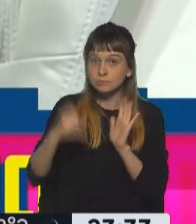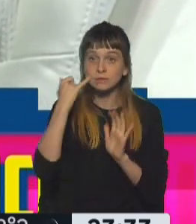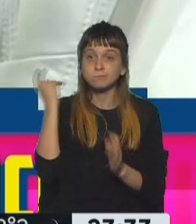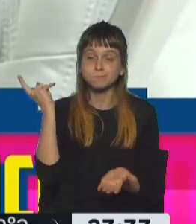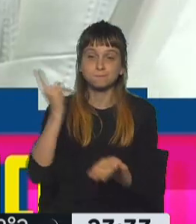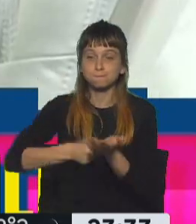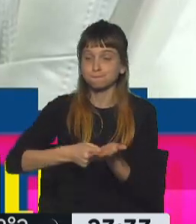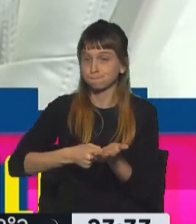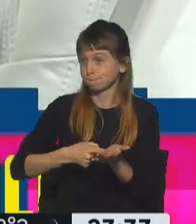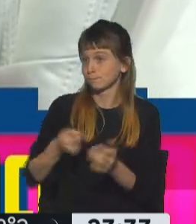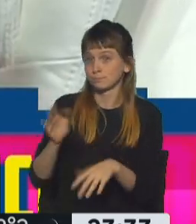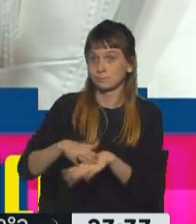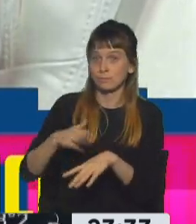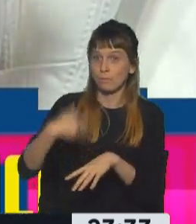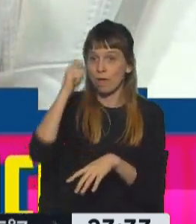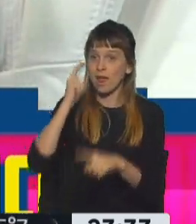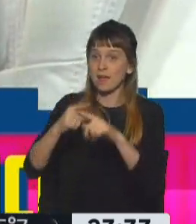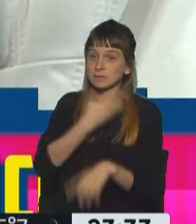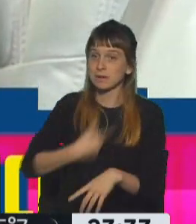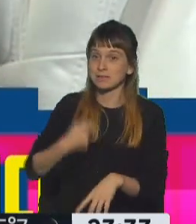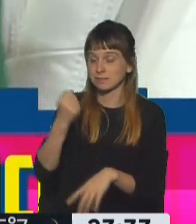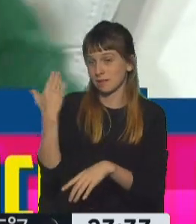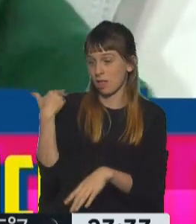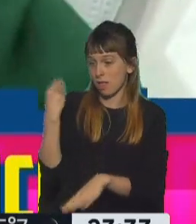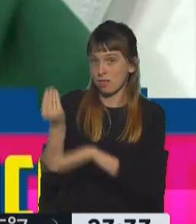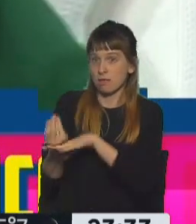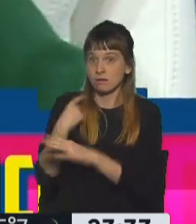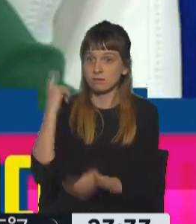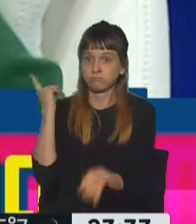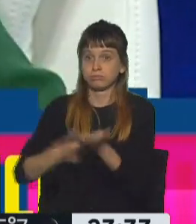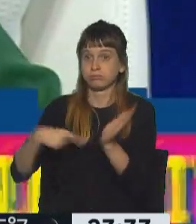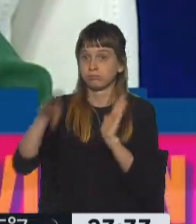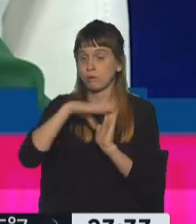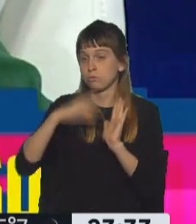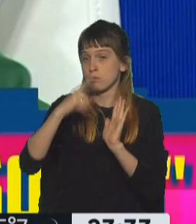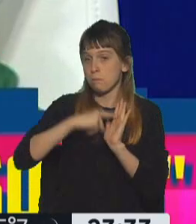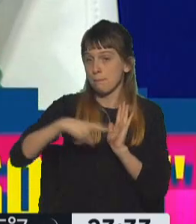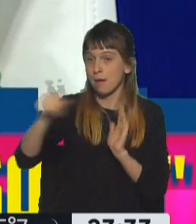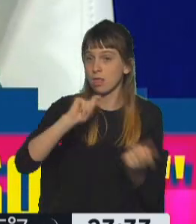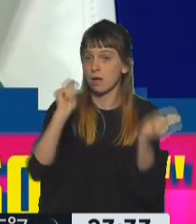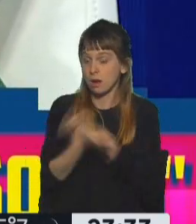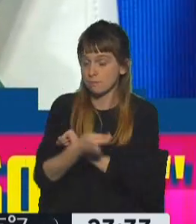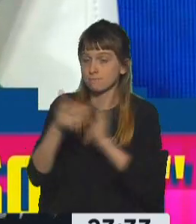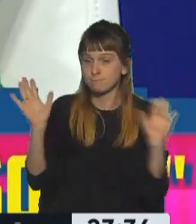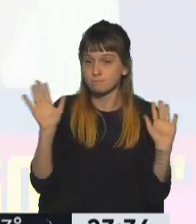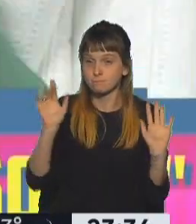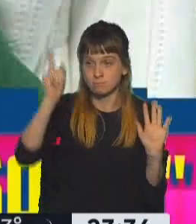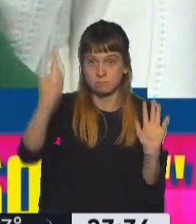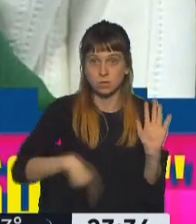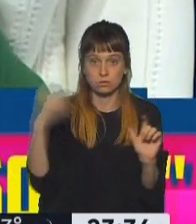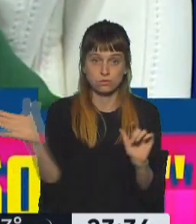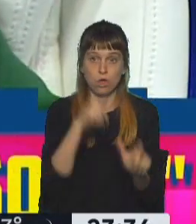el anterior presidente de la República, y se comportan de esta manera, la verdad que debería preocupar a todos, ¿no?